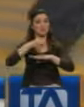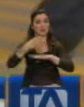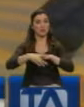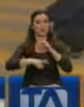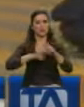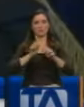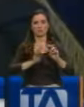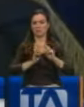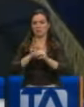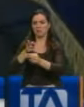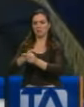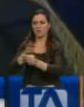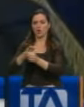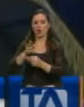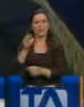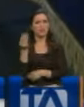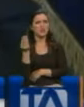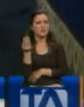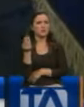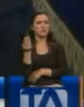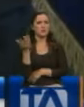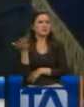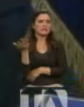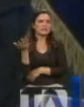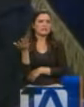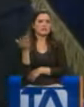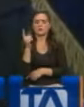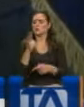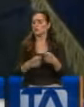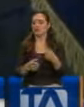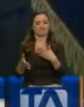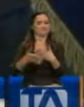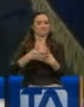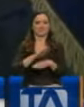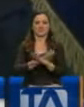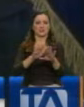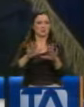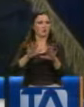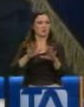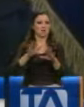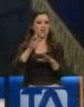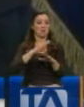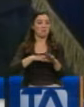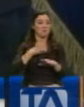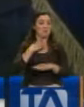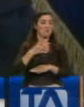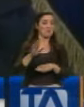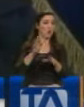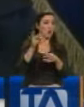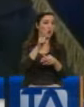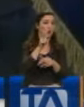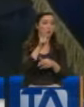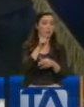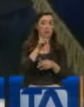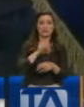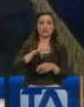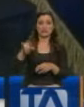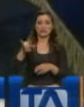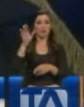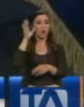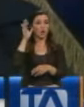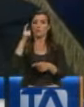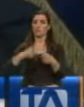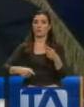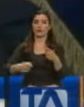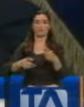de pasajeros. El cierre de la ruta La Tacunga-Coca tiene relación con el sector macroeconómico también, porque el sector petrolero ha